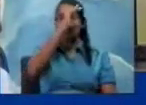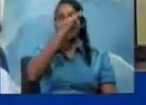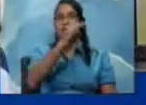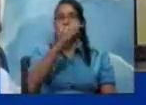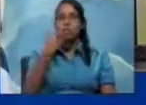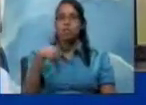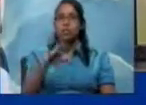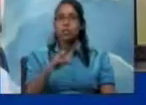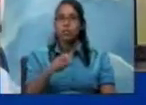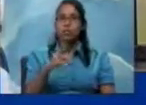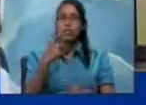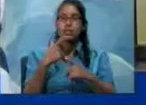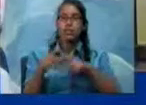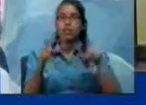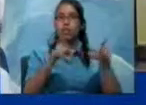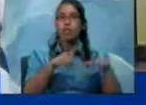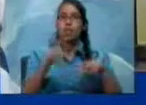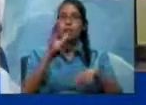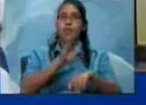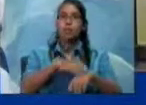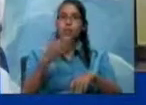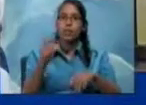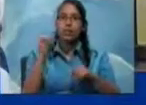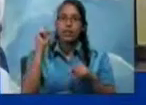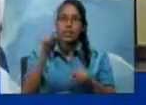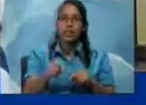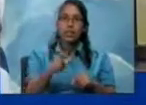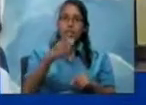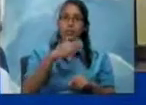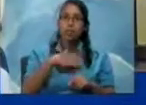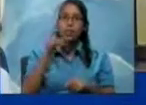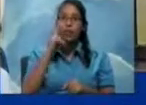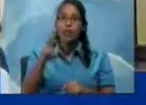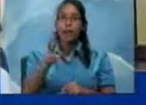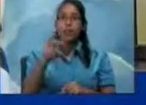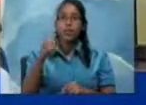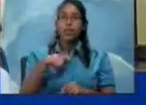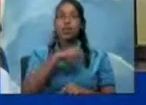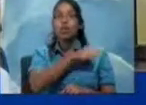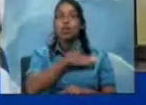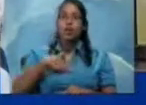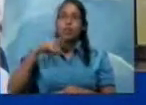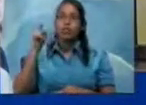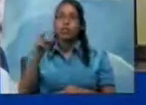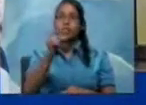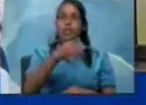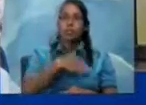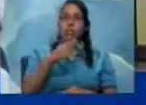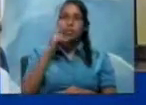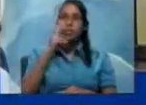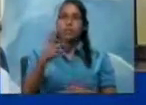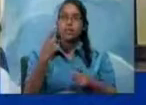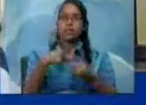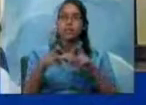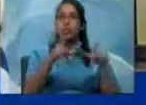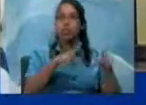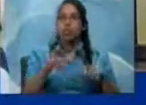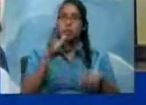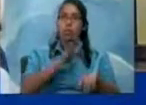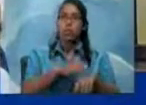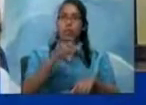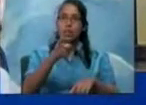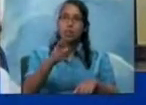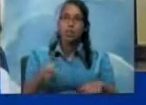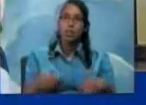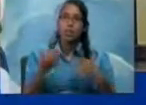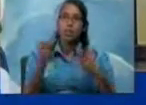mandó a Galilea porque allí me verán yo quiero que ustedes me vean en Galilea porque ahí les voy